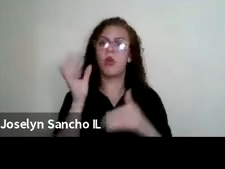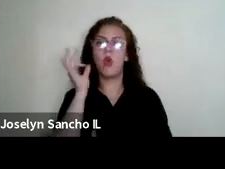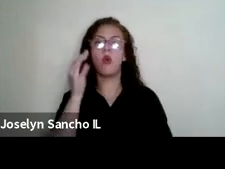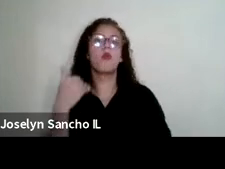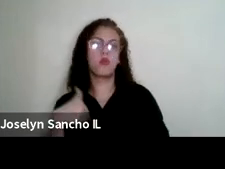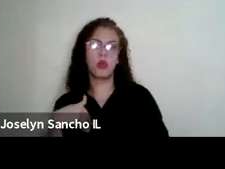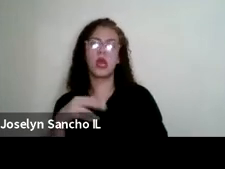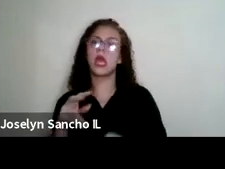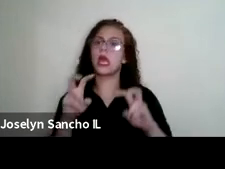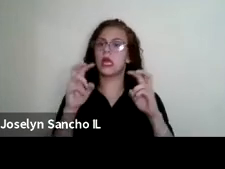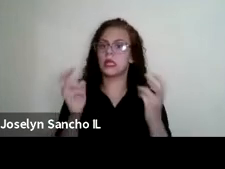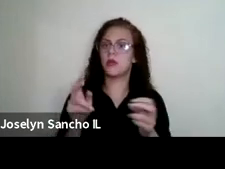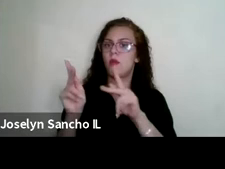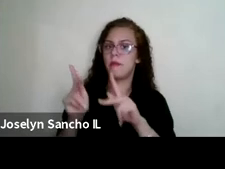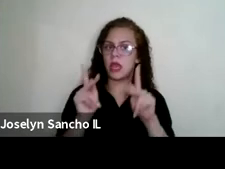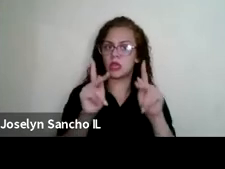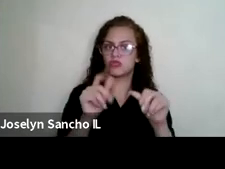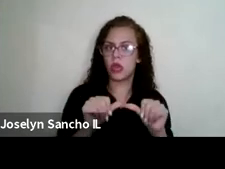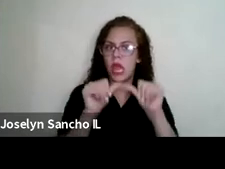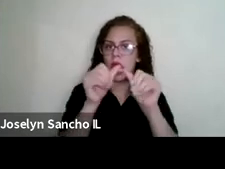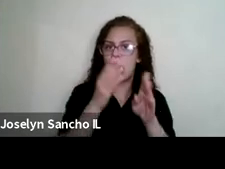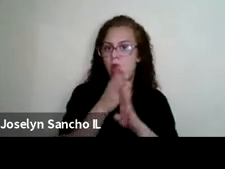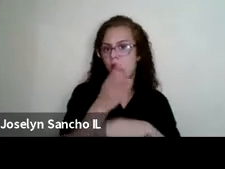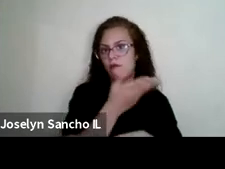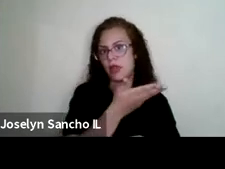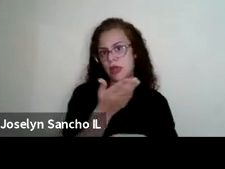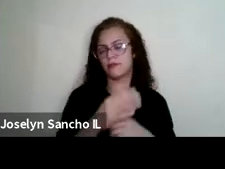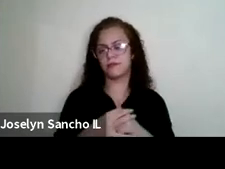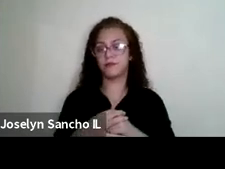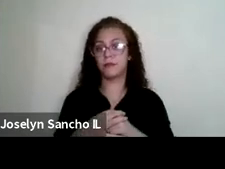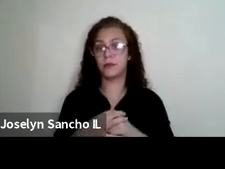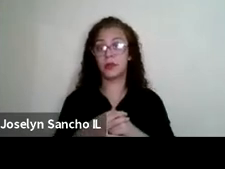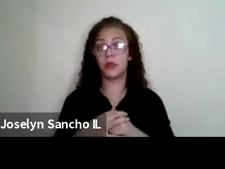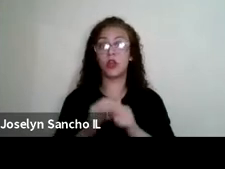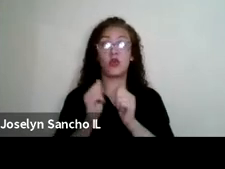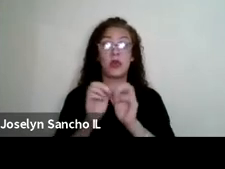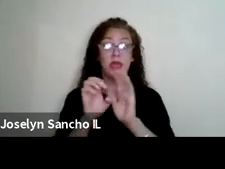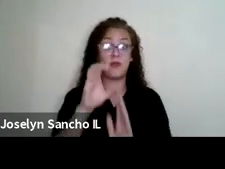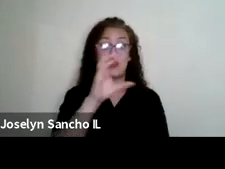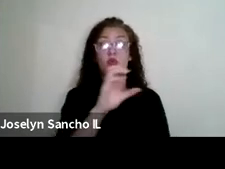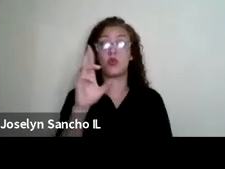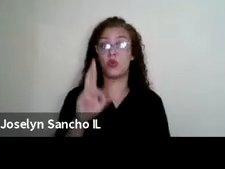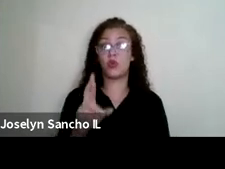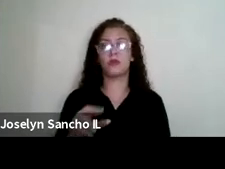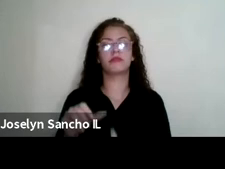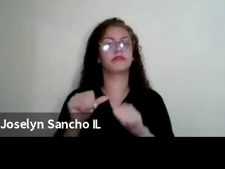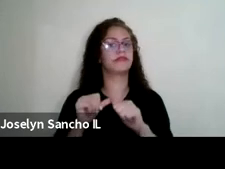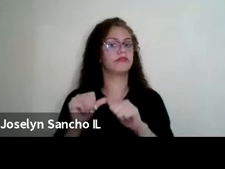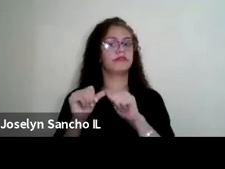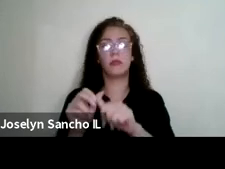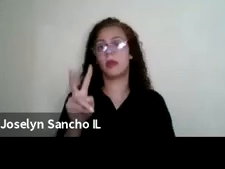en términos de las personas graduadas de esas carreras. En el caso de Costa Rica se viene manteniendo en